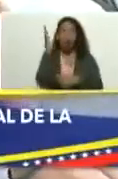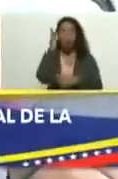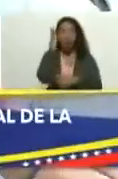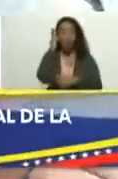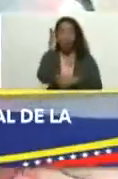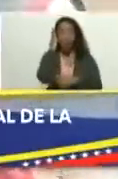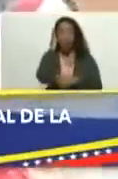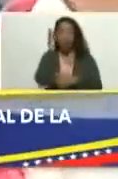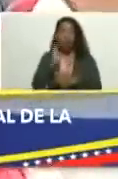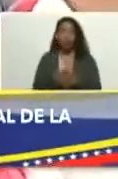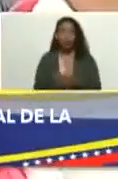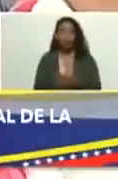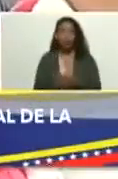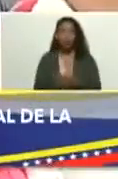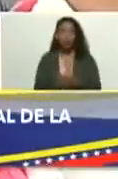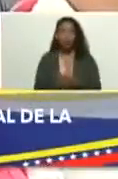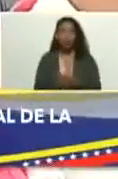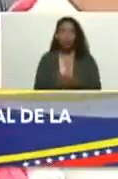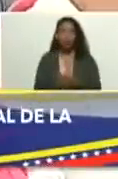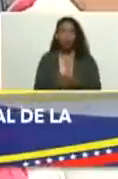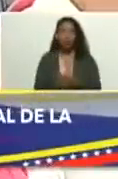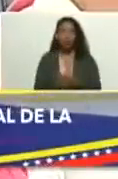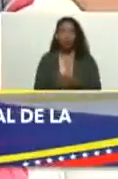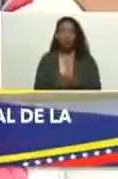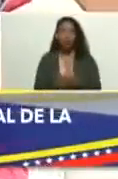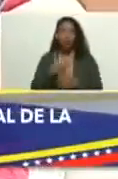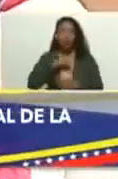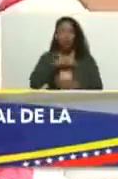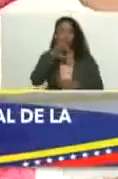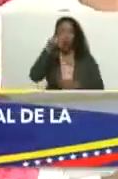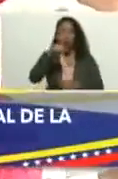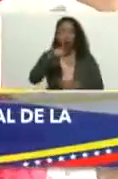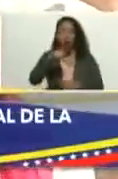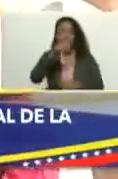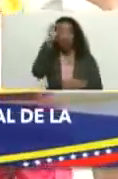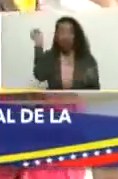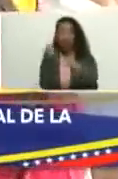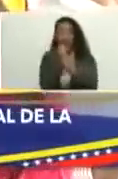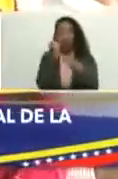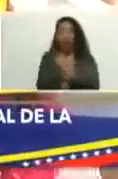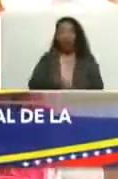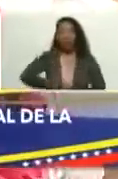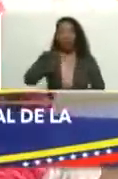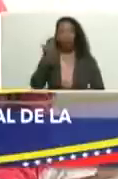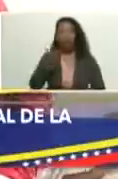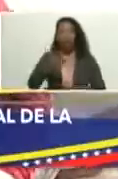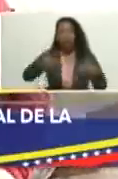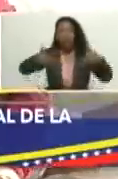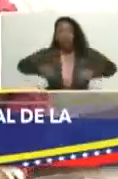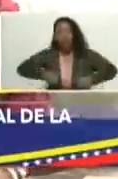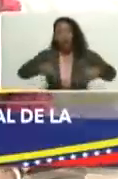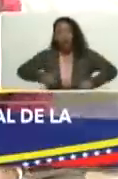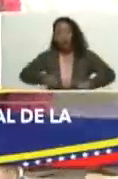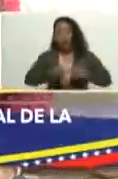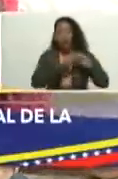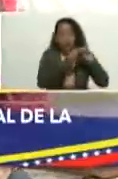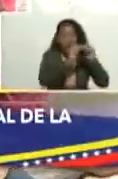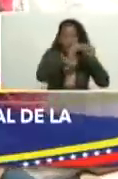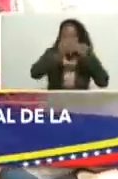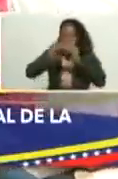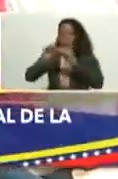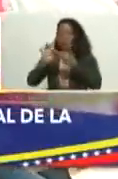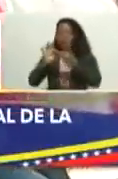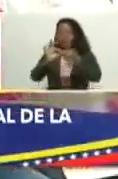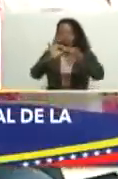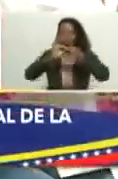auditiva. Bueno, y ahí nosotros con gran trabajo hemos esforzado, hemos mantenido una